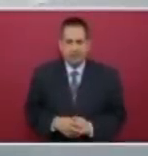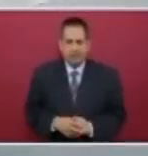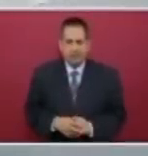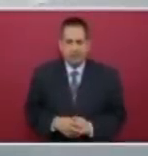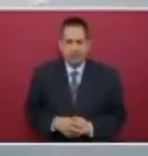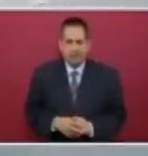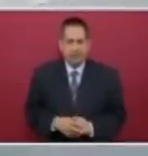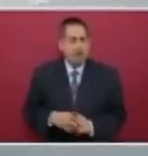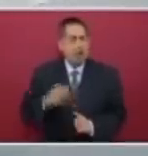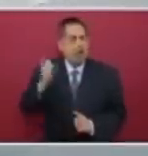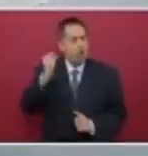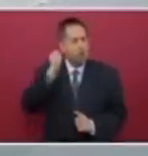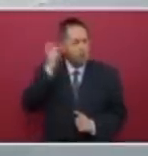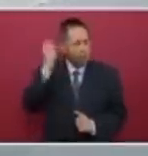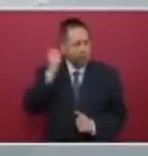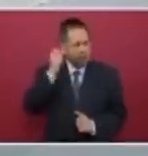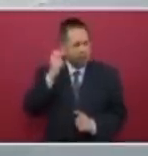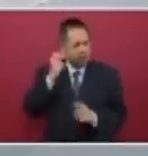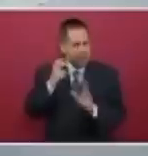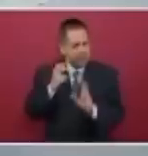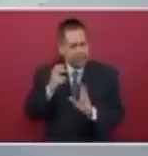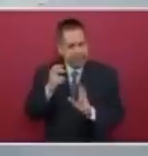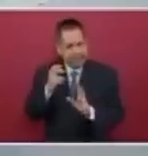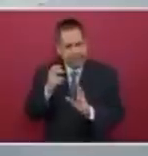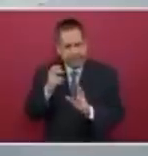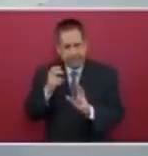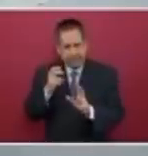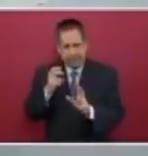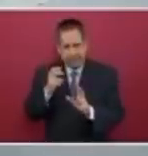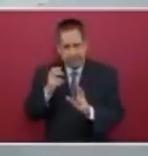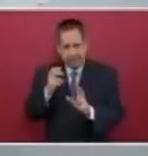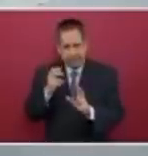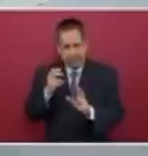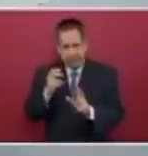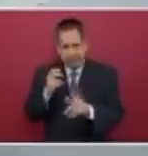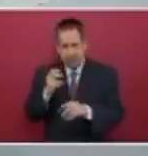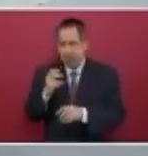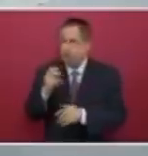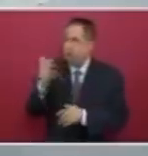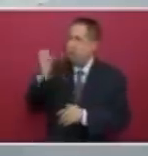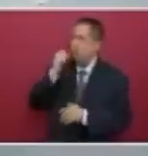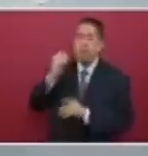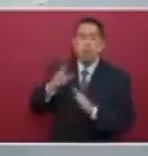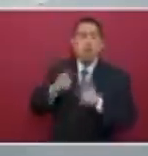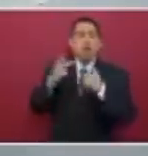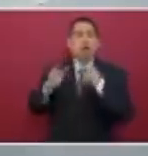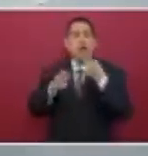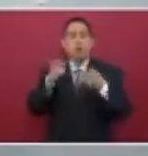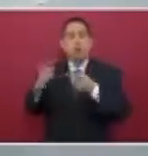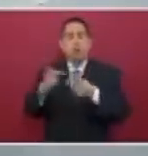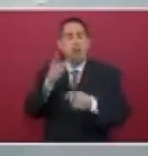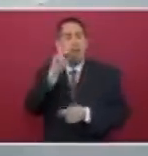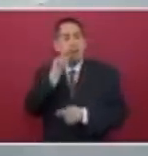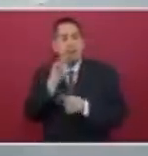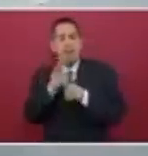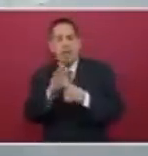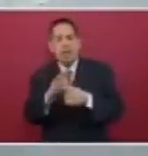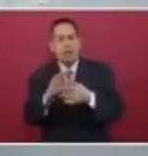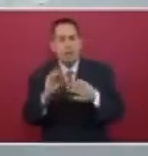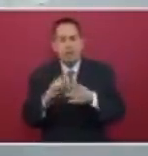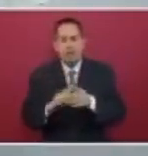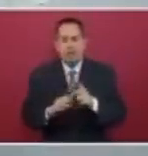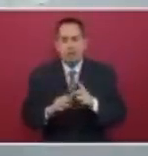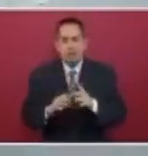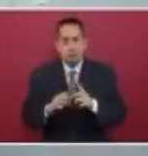la conferencia es la conferencia de la consulta que dijo hace rato que iba a dar mañana o